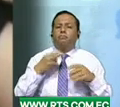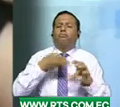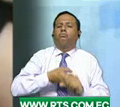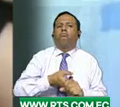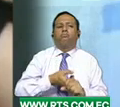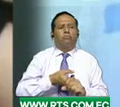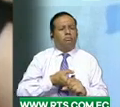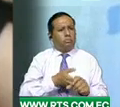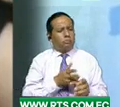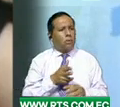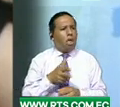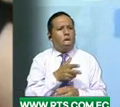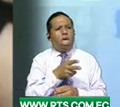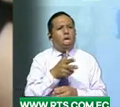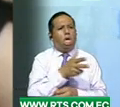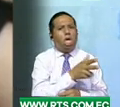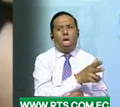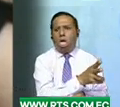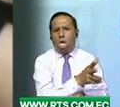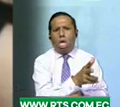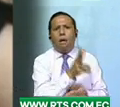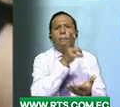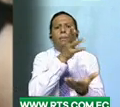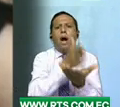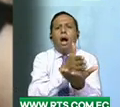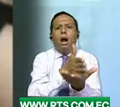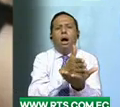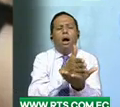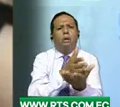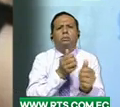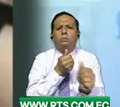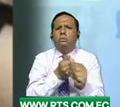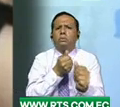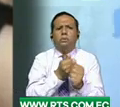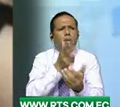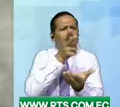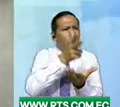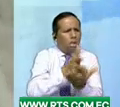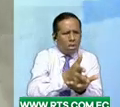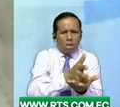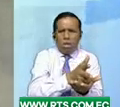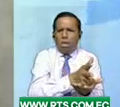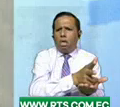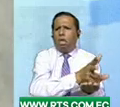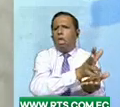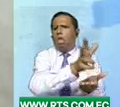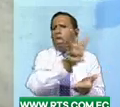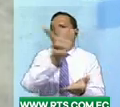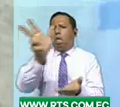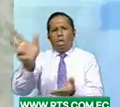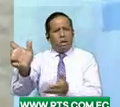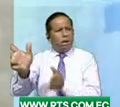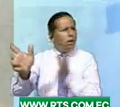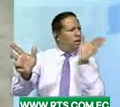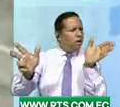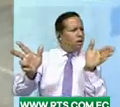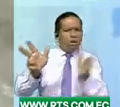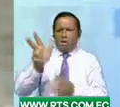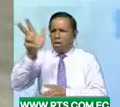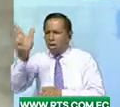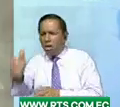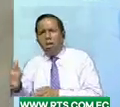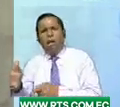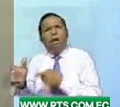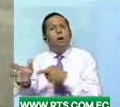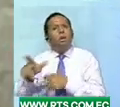teníamos que llegar, sino hizo una parada a unos 300 kilómetros fuera de Kiev. La travesía de Diego lo llevó por zonas